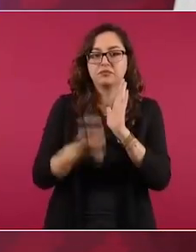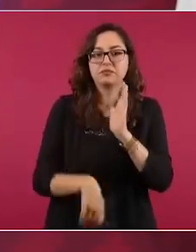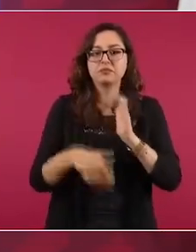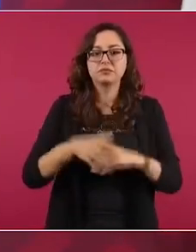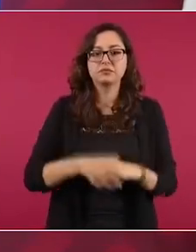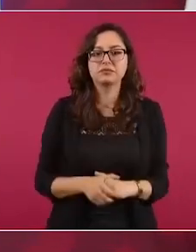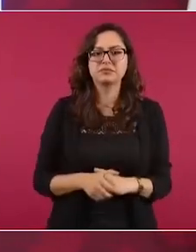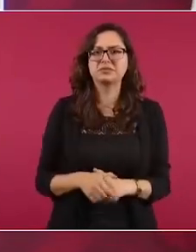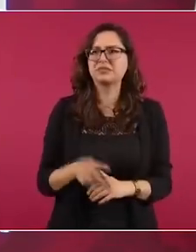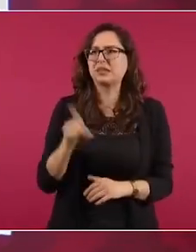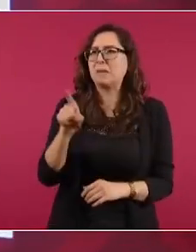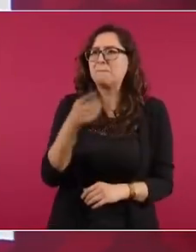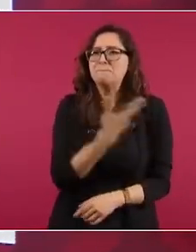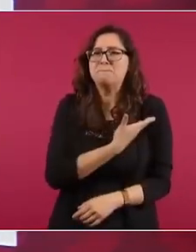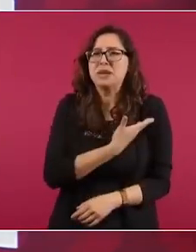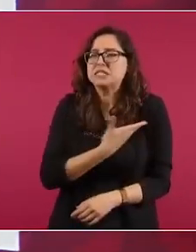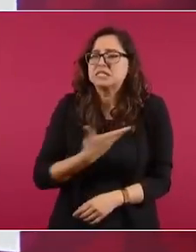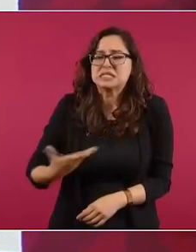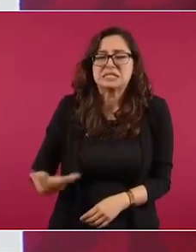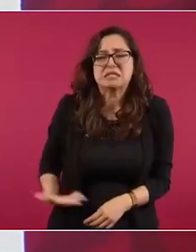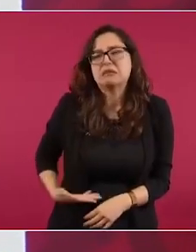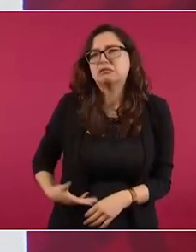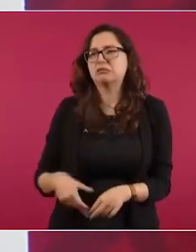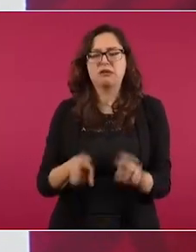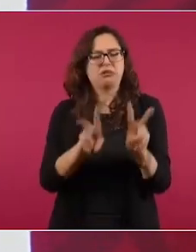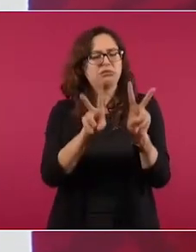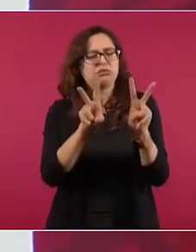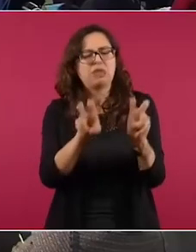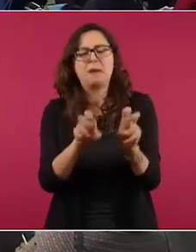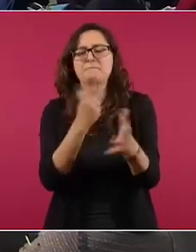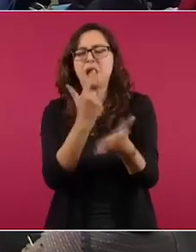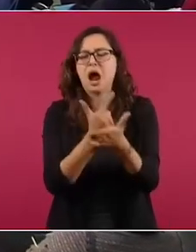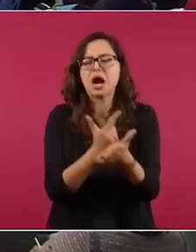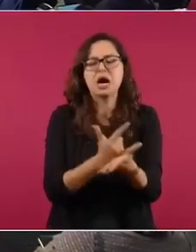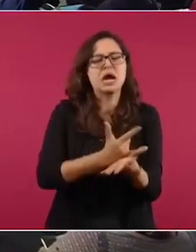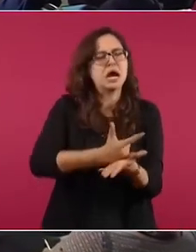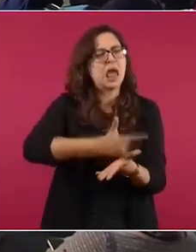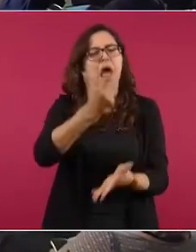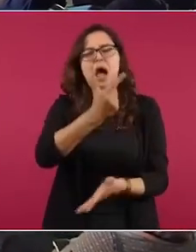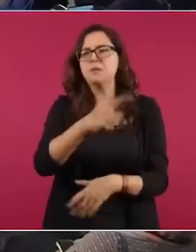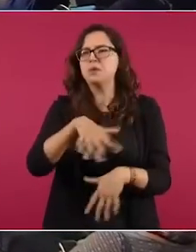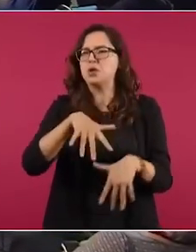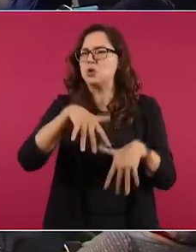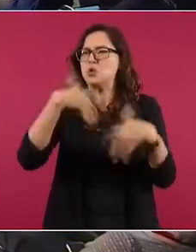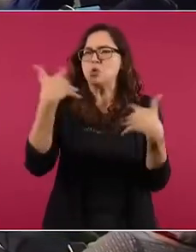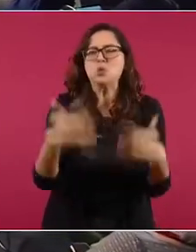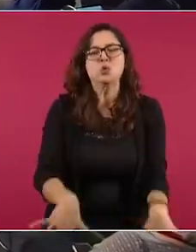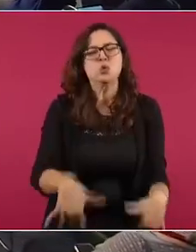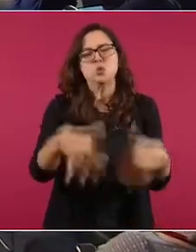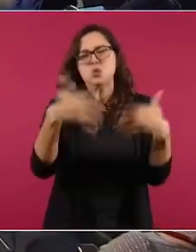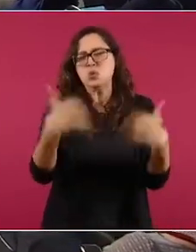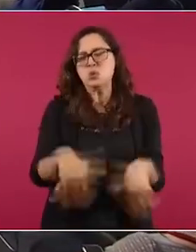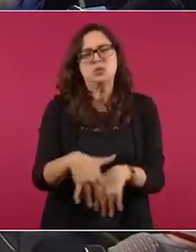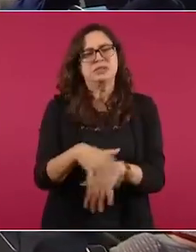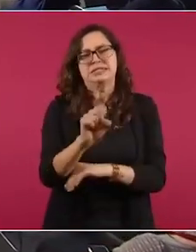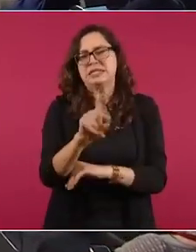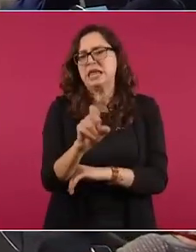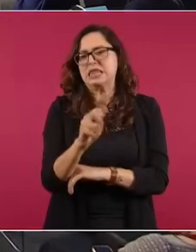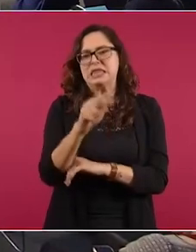un asunto tan serio como el hackeo a los archivos